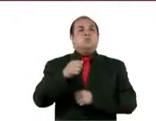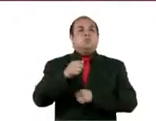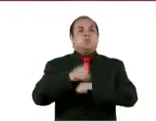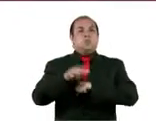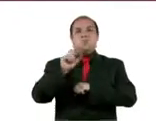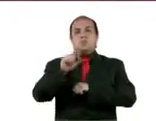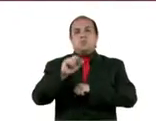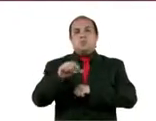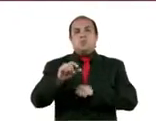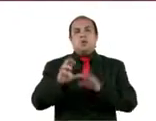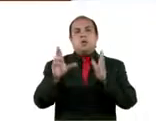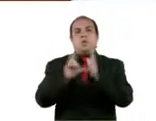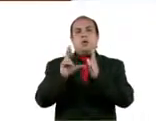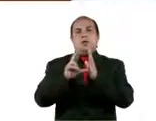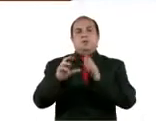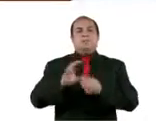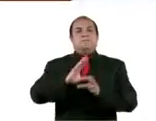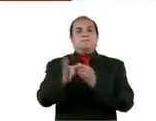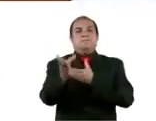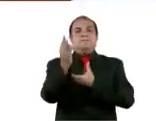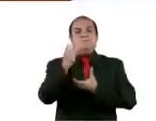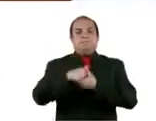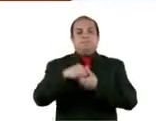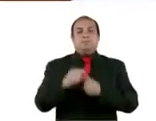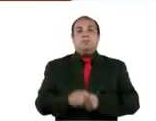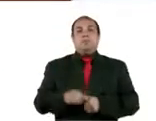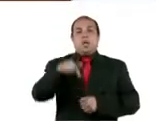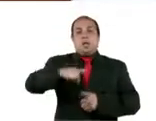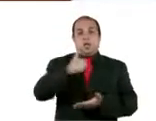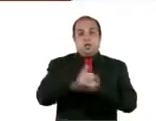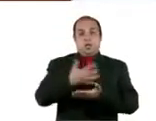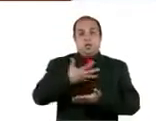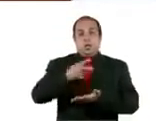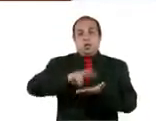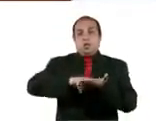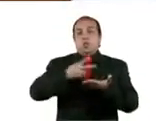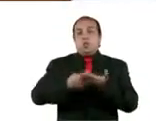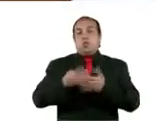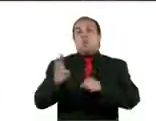Así que en la ciudad podrán contar con este beneficio doble. ¿Sería cuánto?